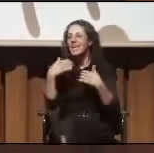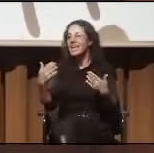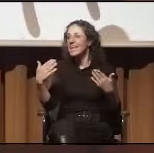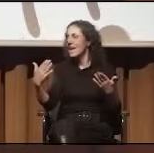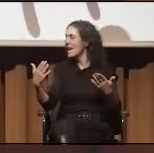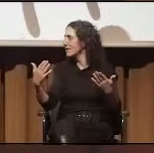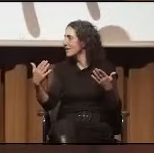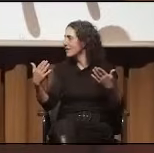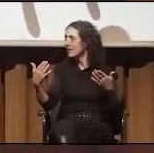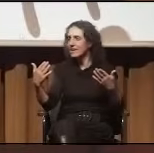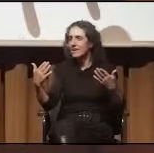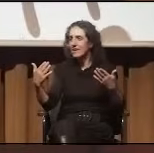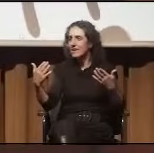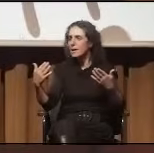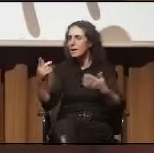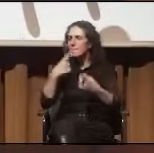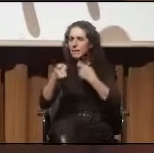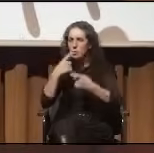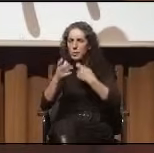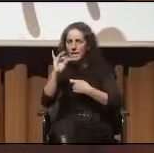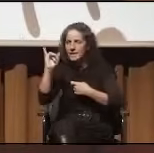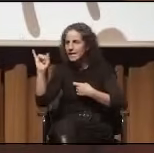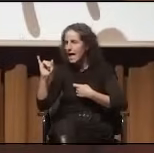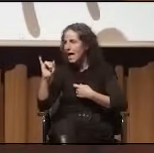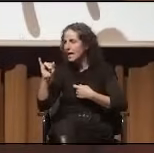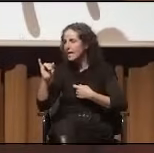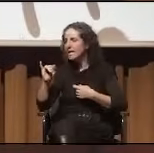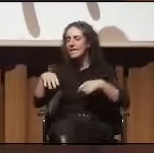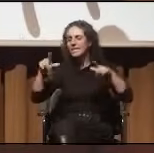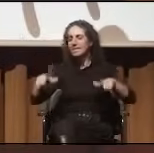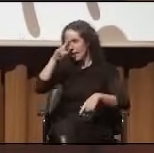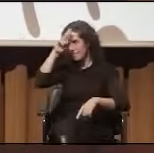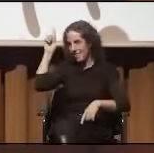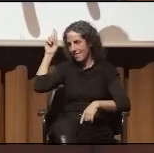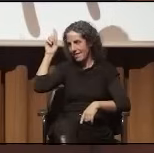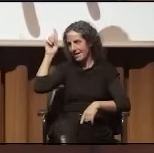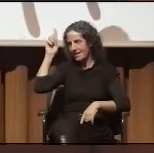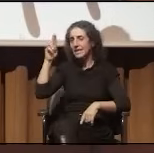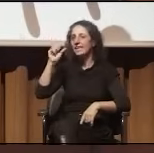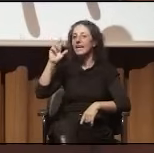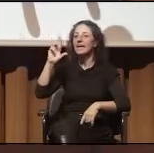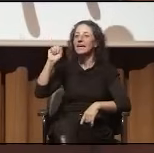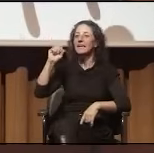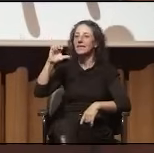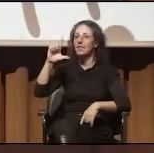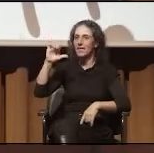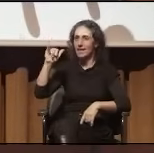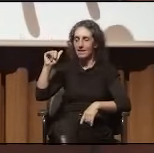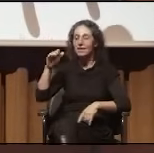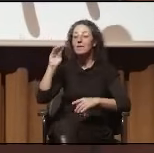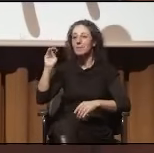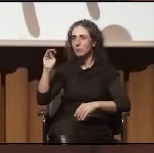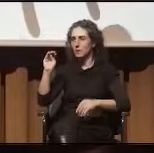que... Tenemos una pregunta desde la sala de Madrid, de Araceli. ¿Con el uso